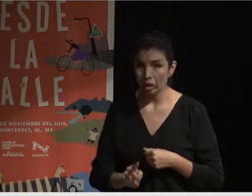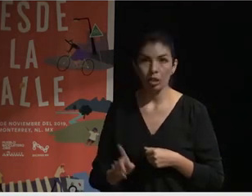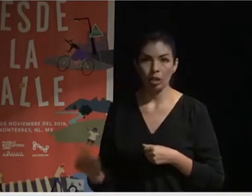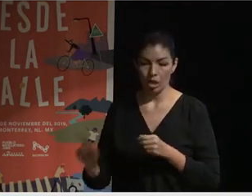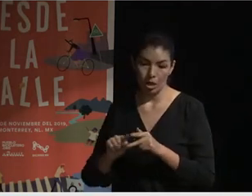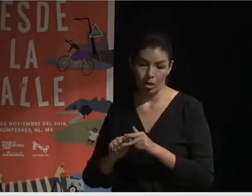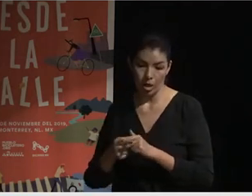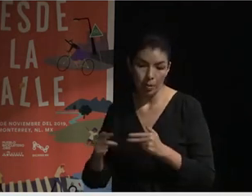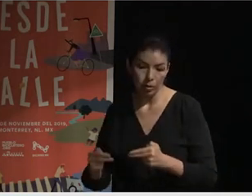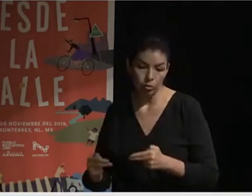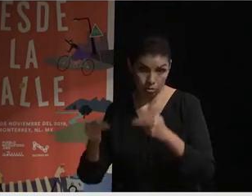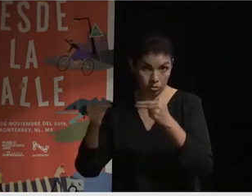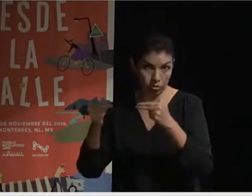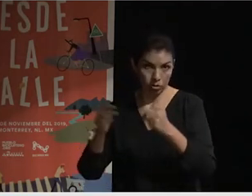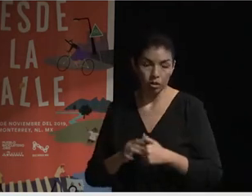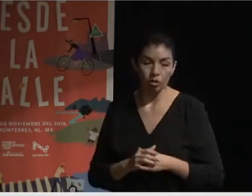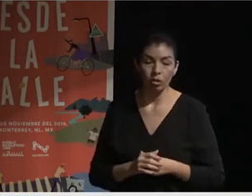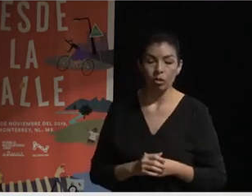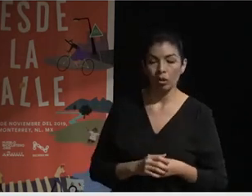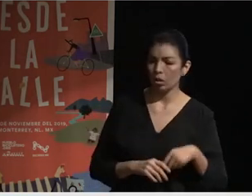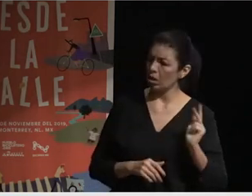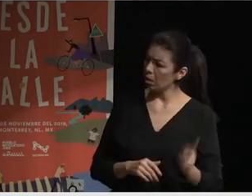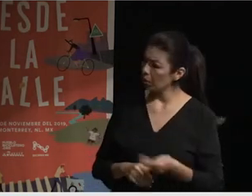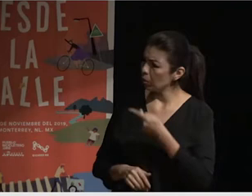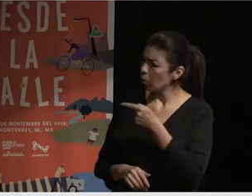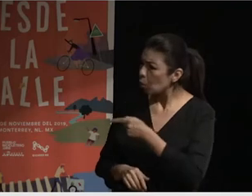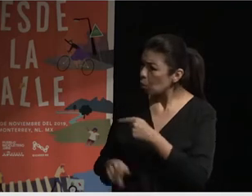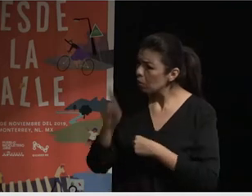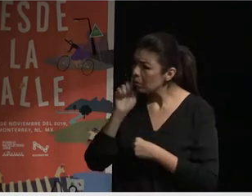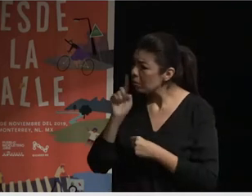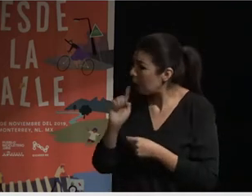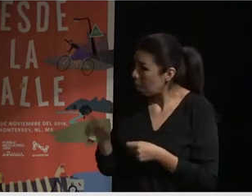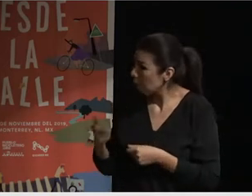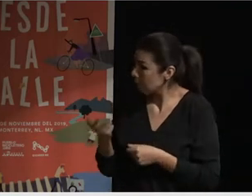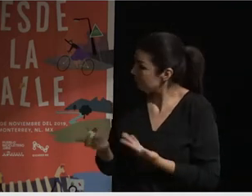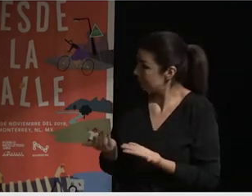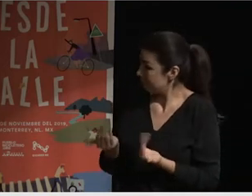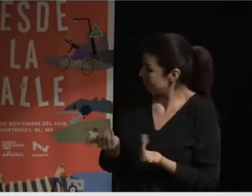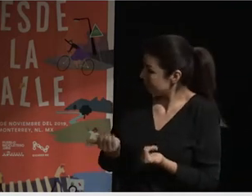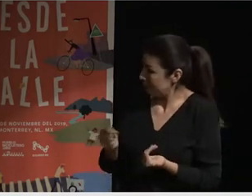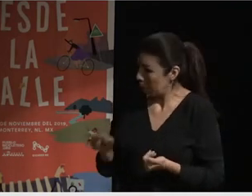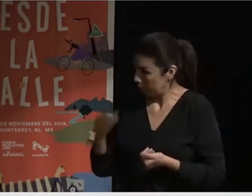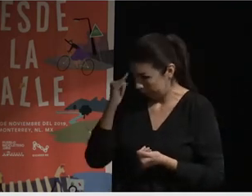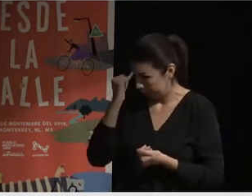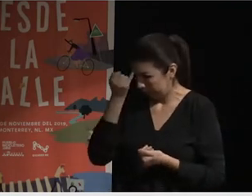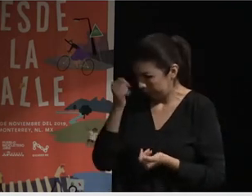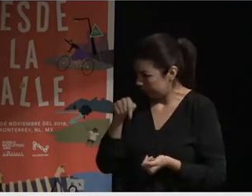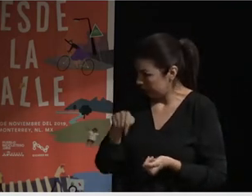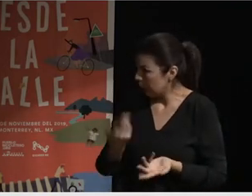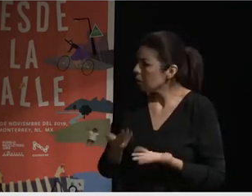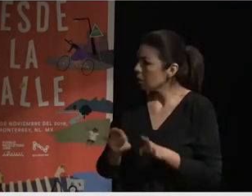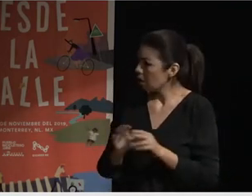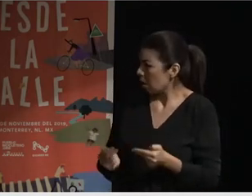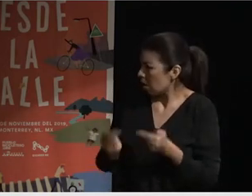poder lograr algo tan grande sin recursos, sin herramientas, y es viviendo en la India. Y la respuesta de esta mujer